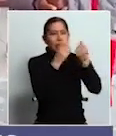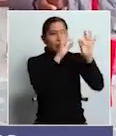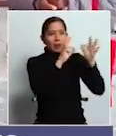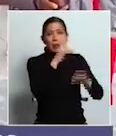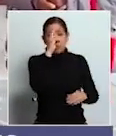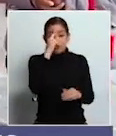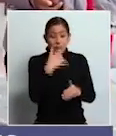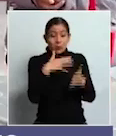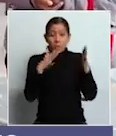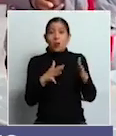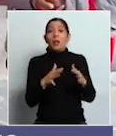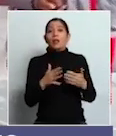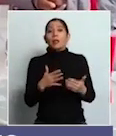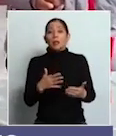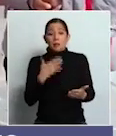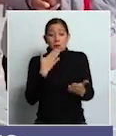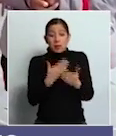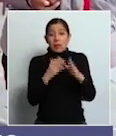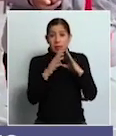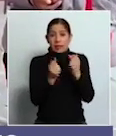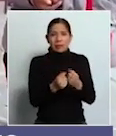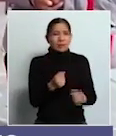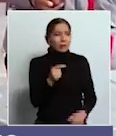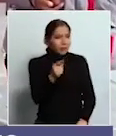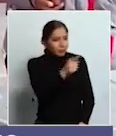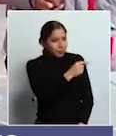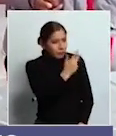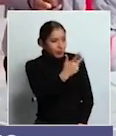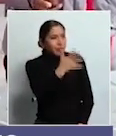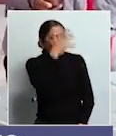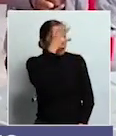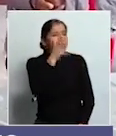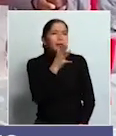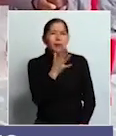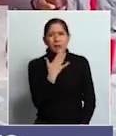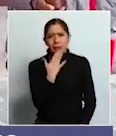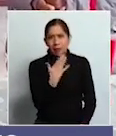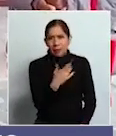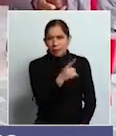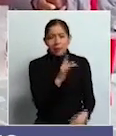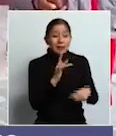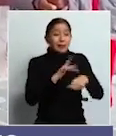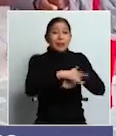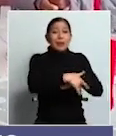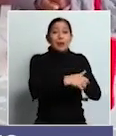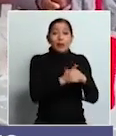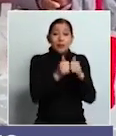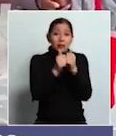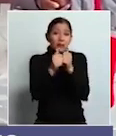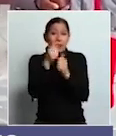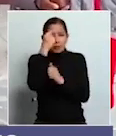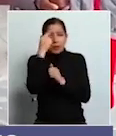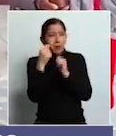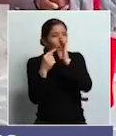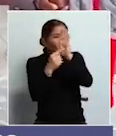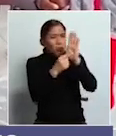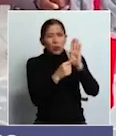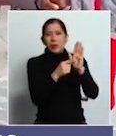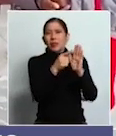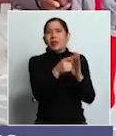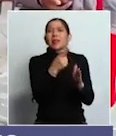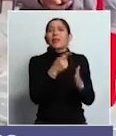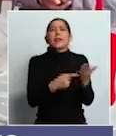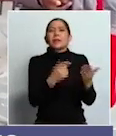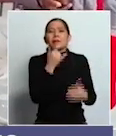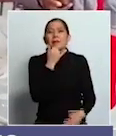pasando clases. Quiero agradecer a los 3 padres de familia que muy gentilmente y muy tempranito han estado junto a nosotros, no solamente para señalar lo